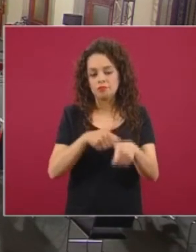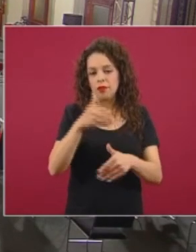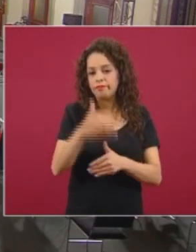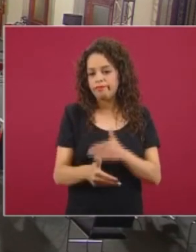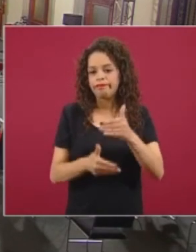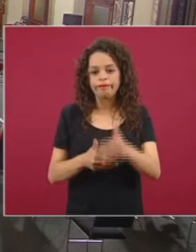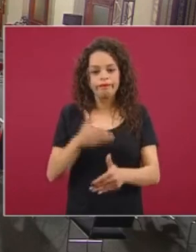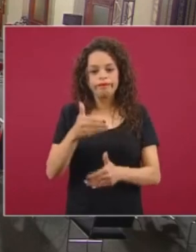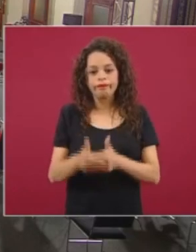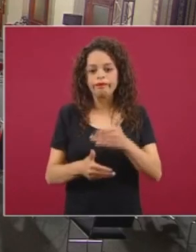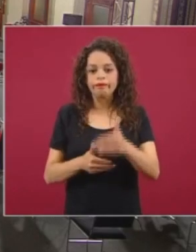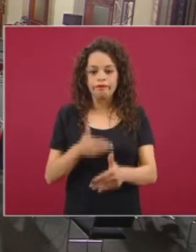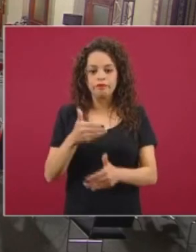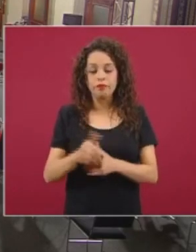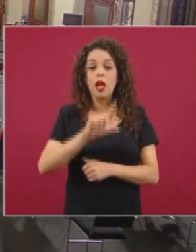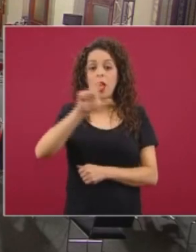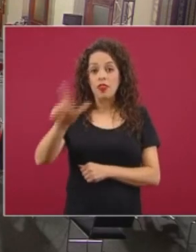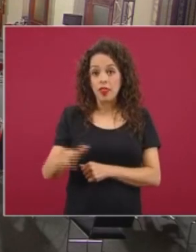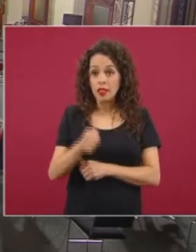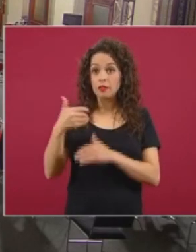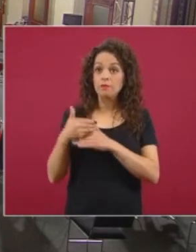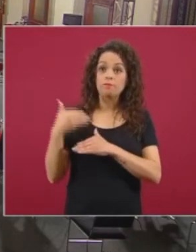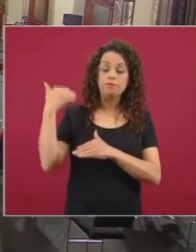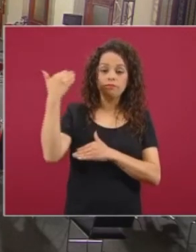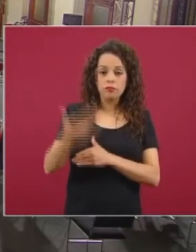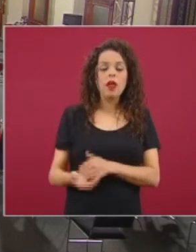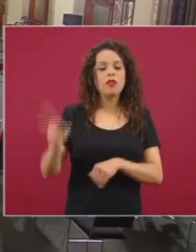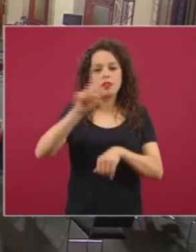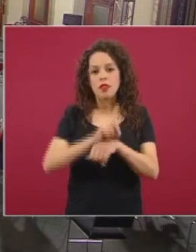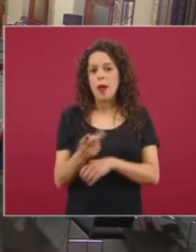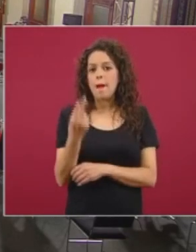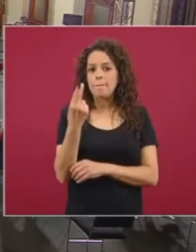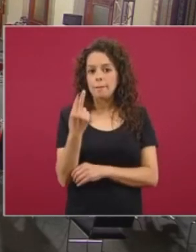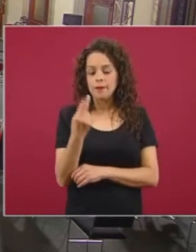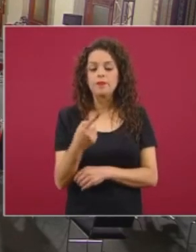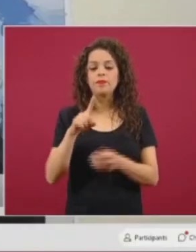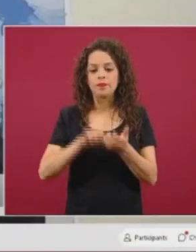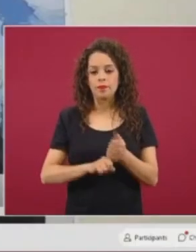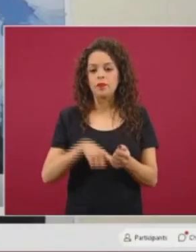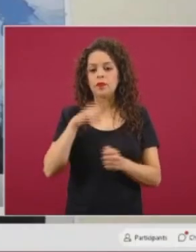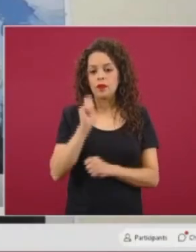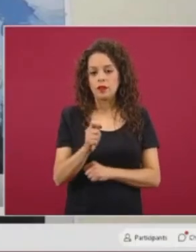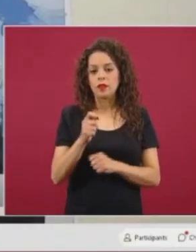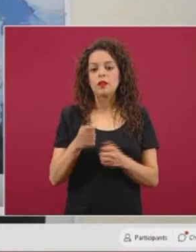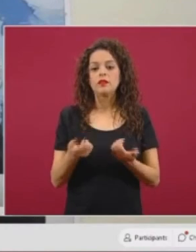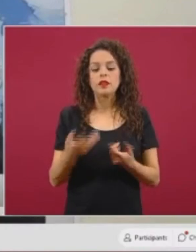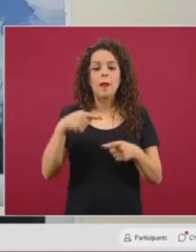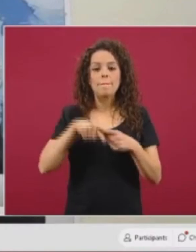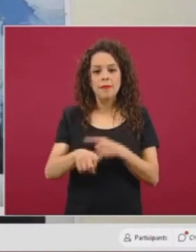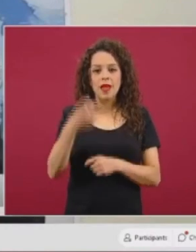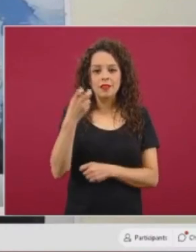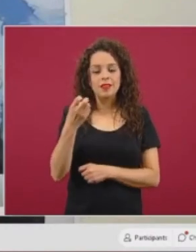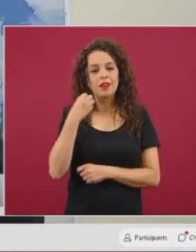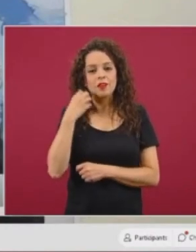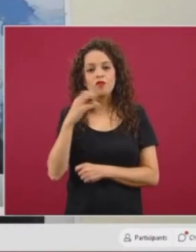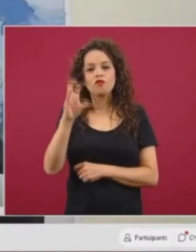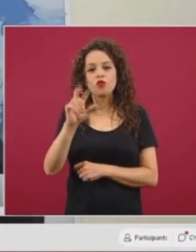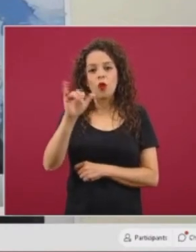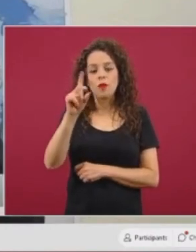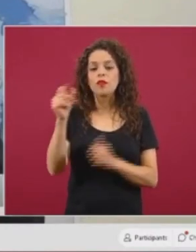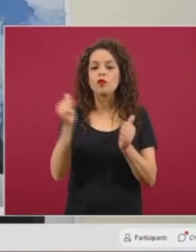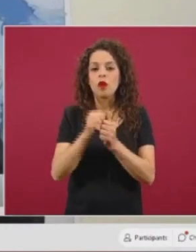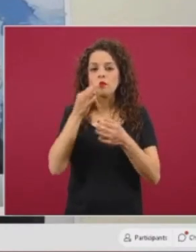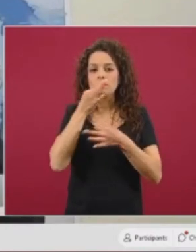todos los días 25 abriendo la conferencia de prensa COVID con un mensaje alusivo que nos recuerden que